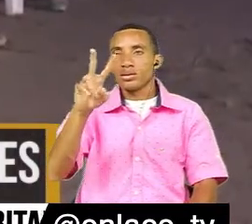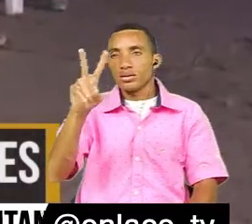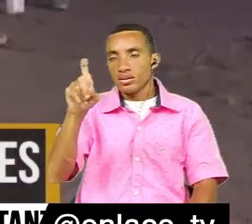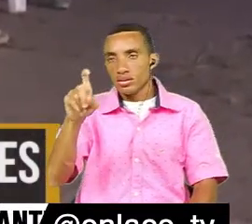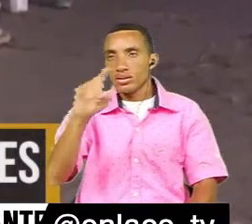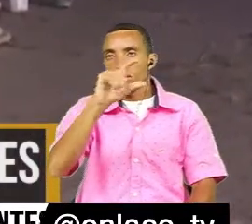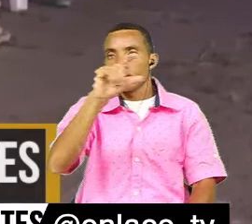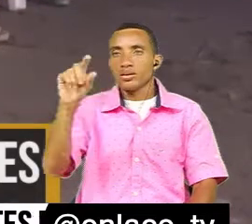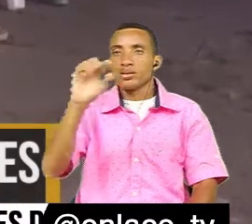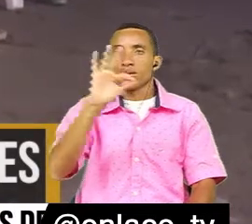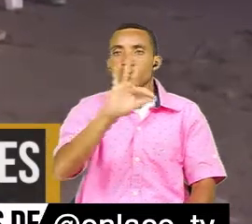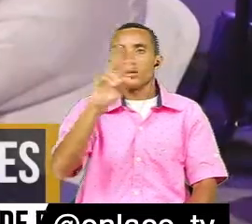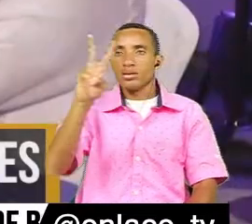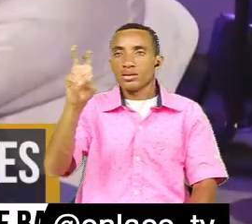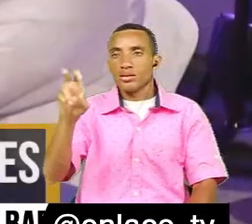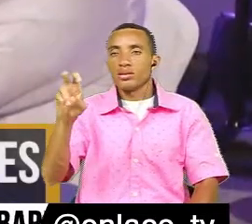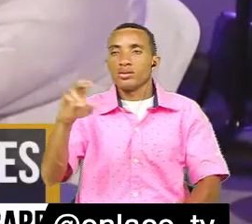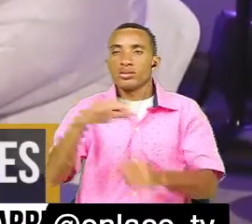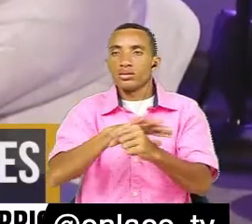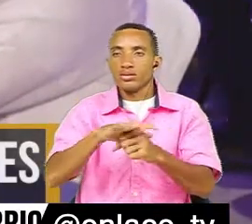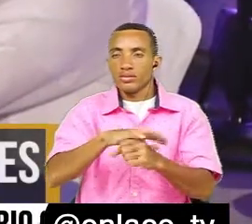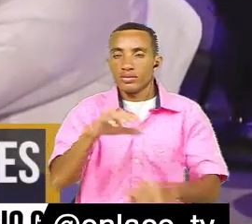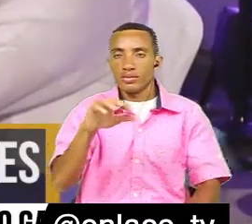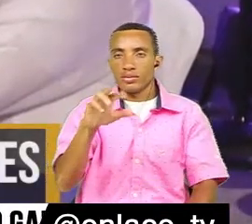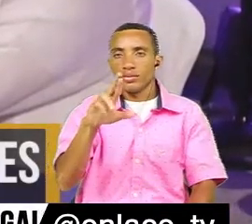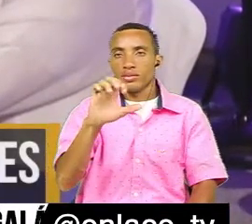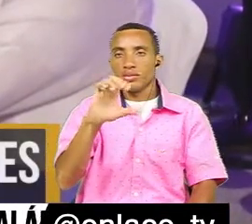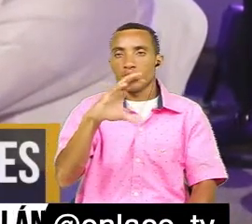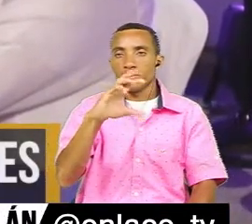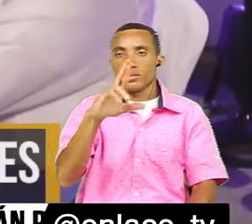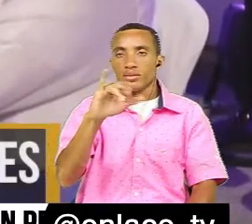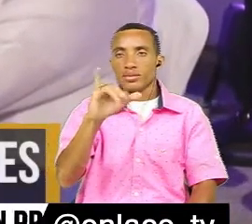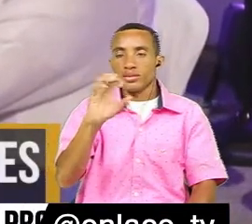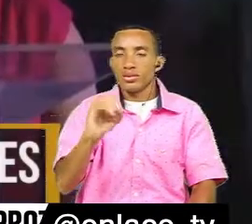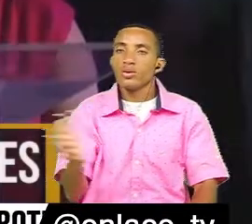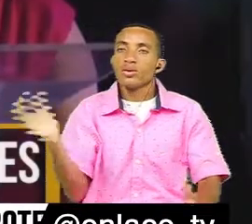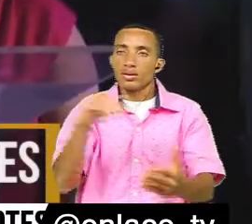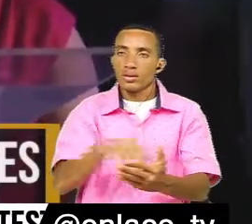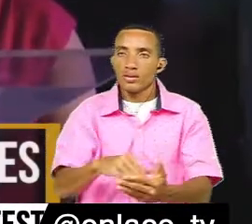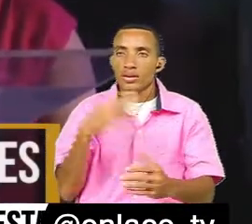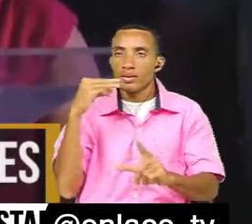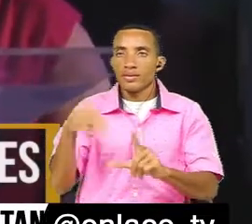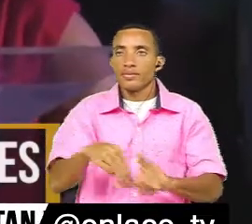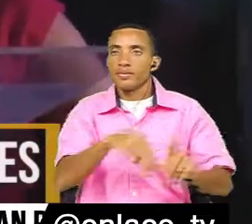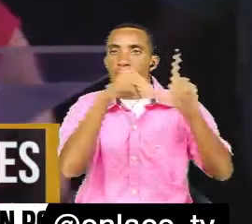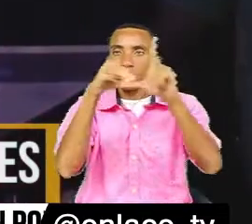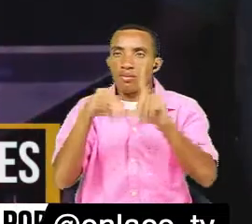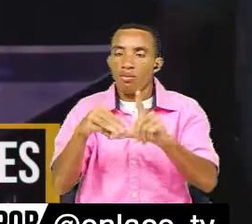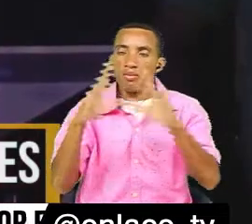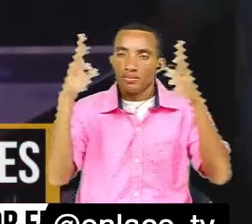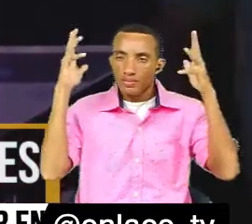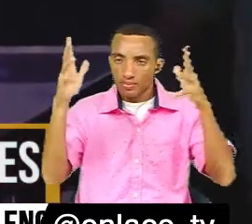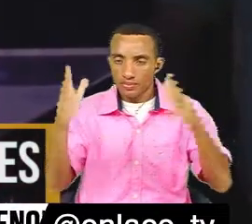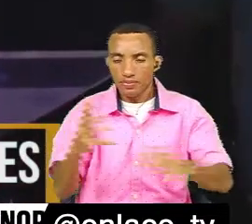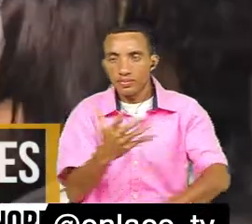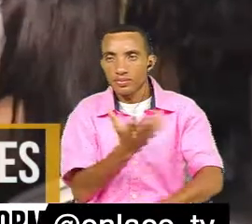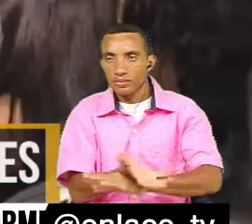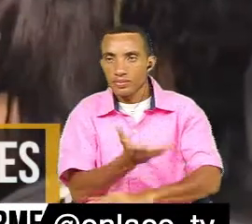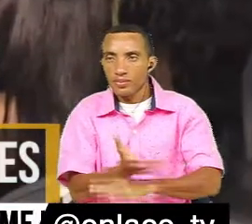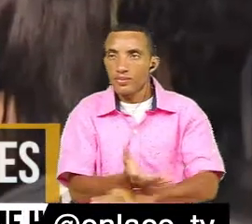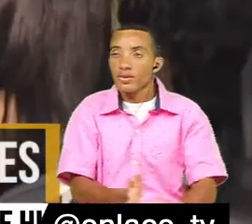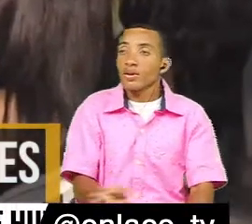Ahí estaremos haciendo el lanzamiento una vez más de la maestría en enseñanza de las ciencias. La decana de la